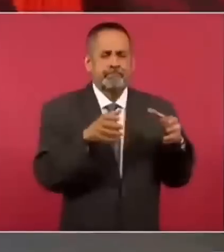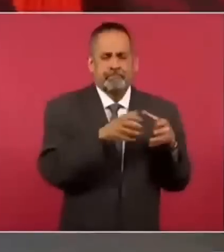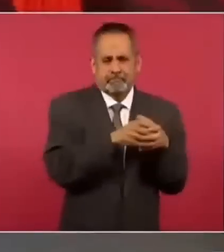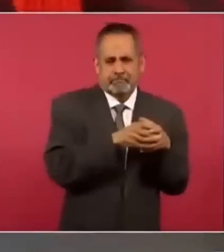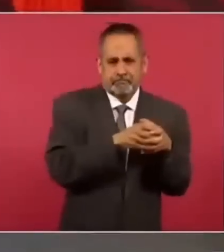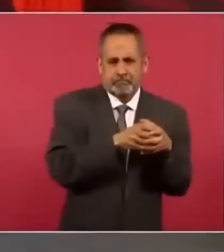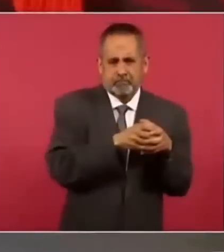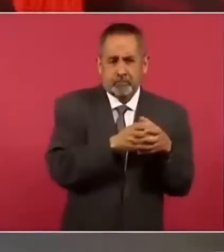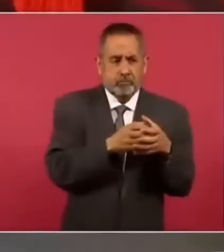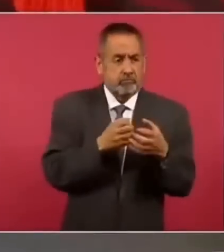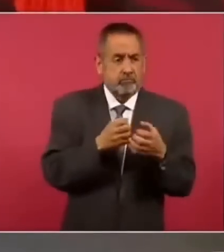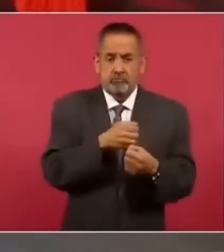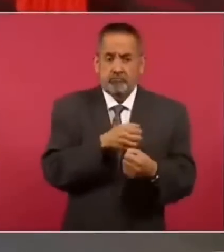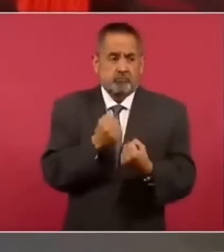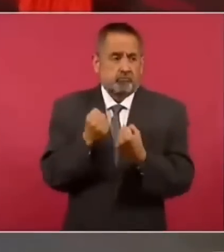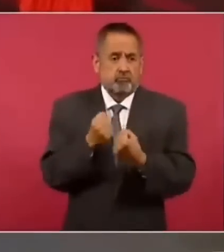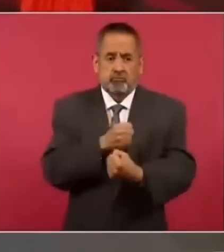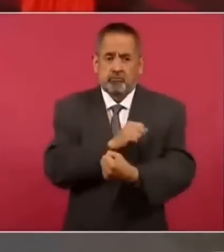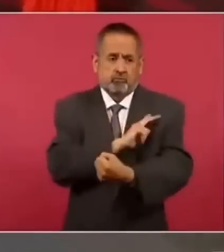con mucho poder.